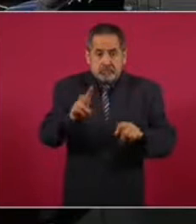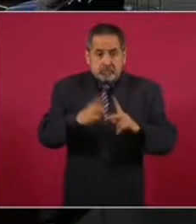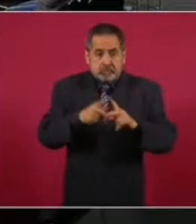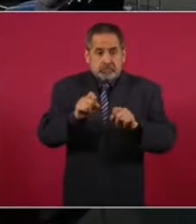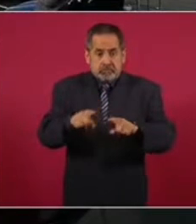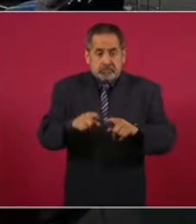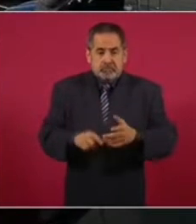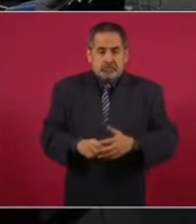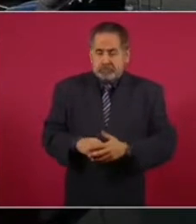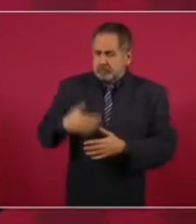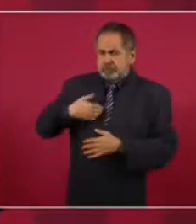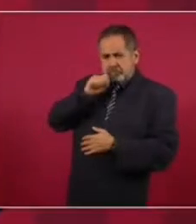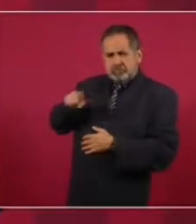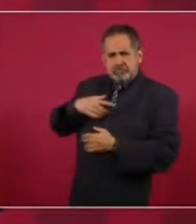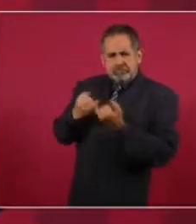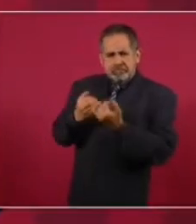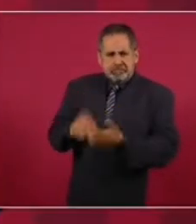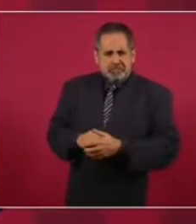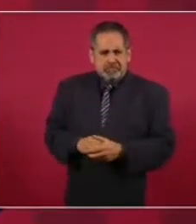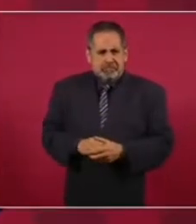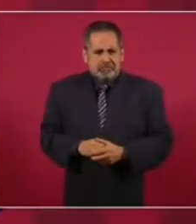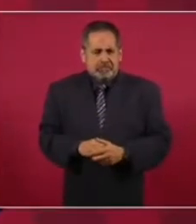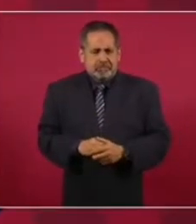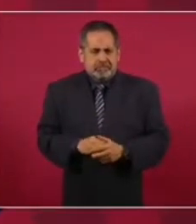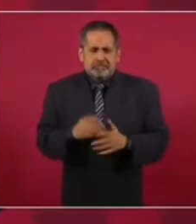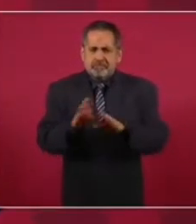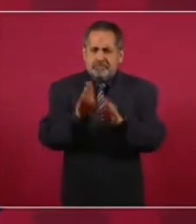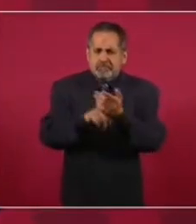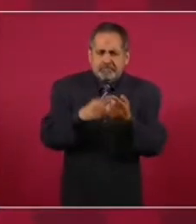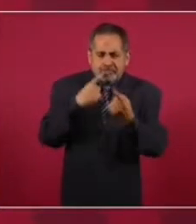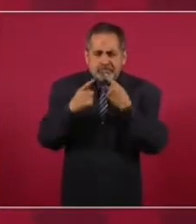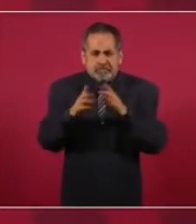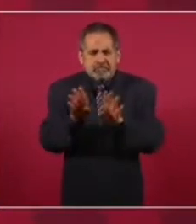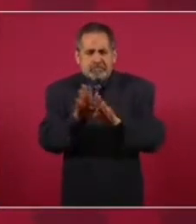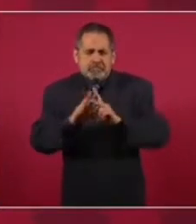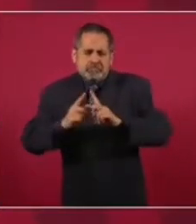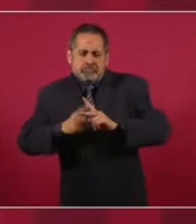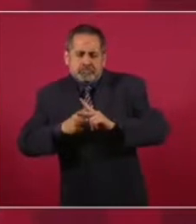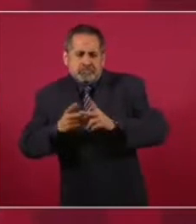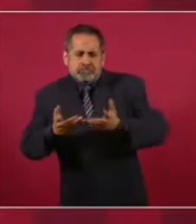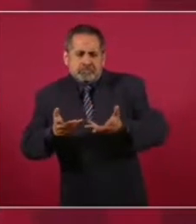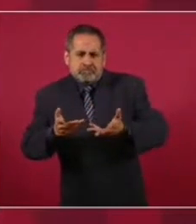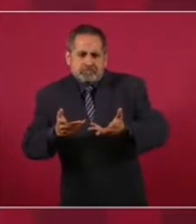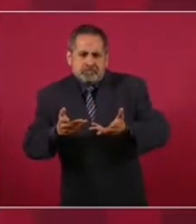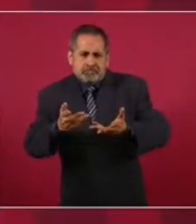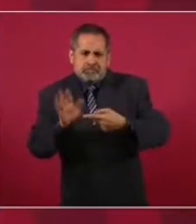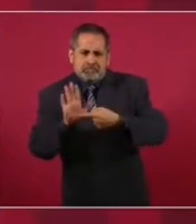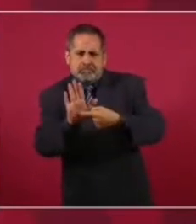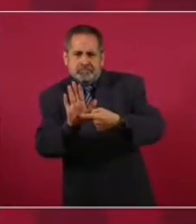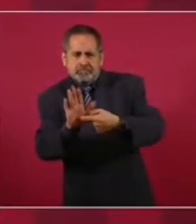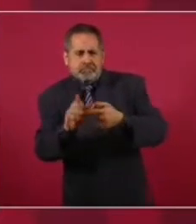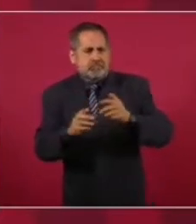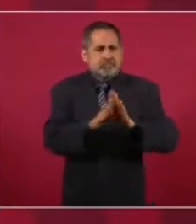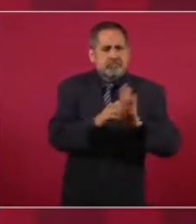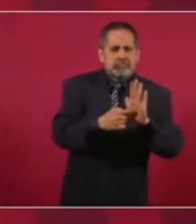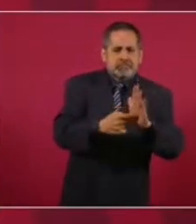yo también. Son datos. Nada más es cosa de cómo los presentas